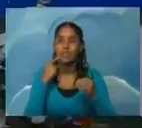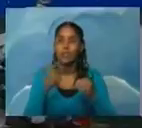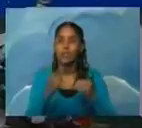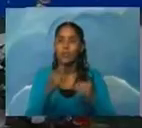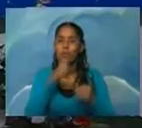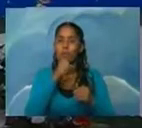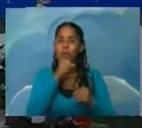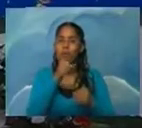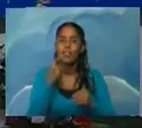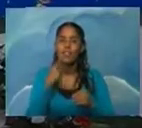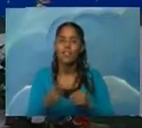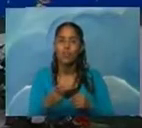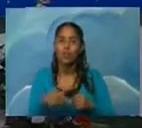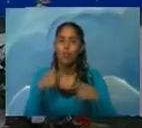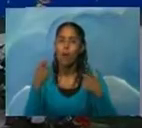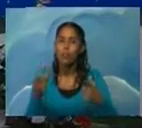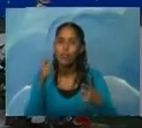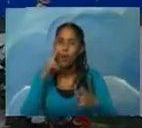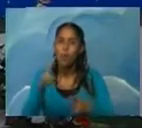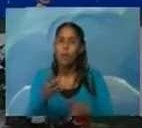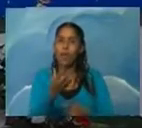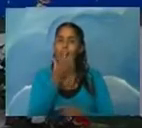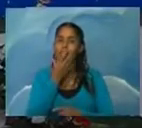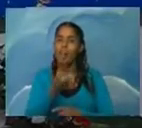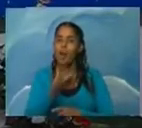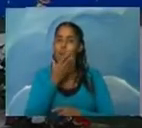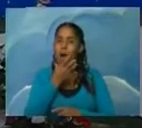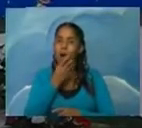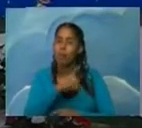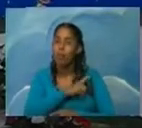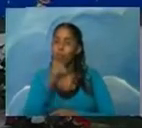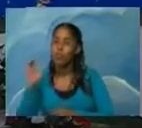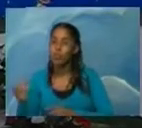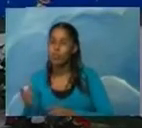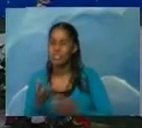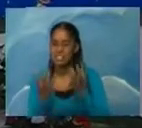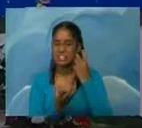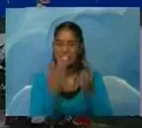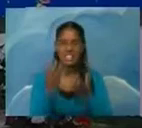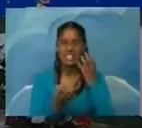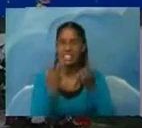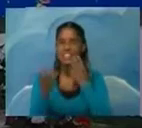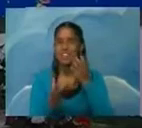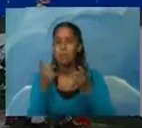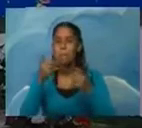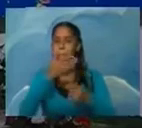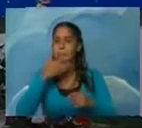cuando veas la barba de tu vecino ardiendo,